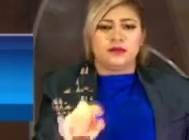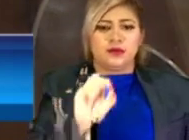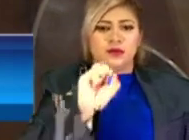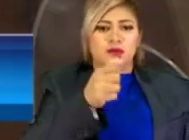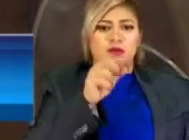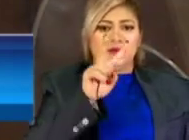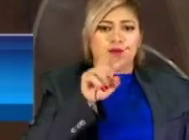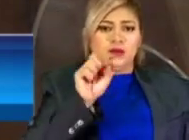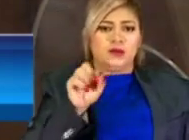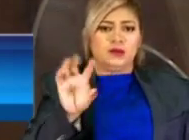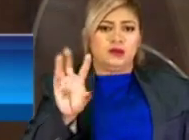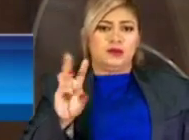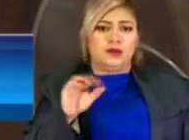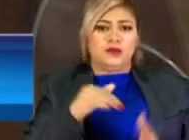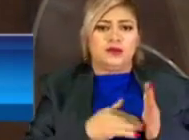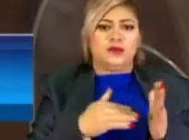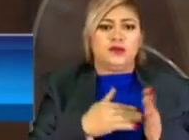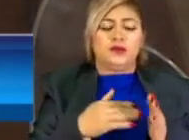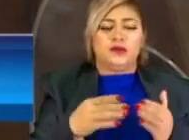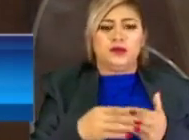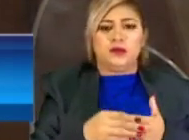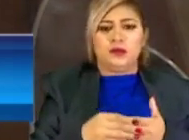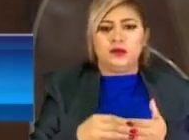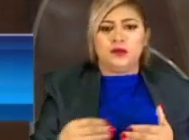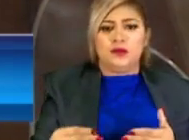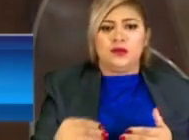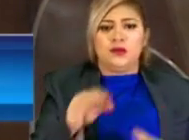12.6 millones de balboas a